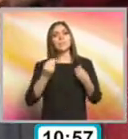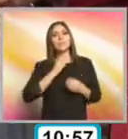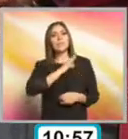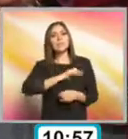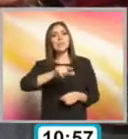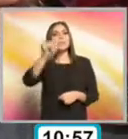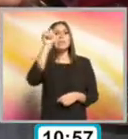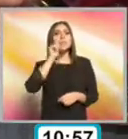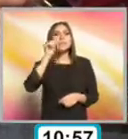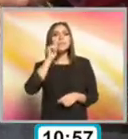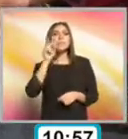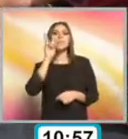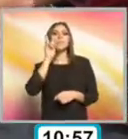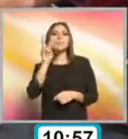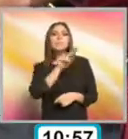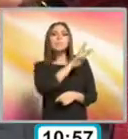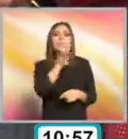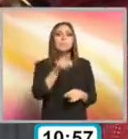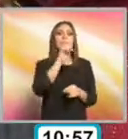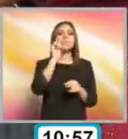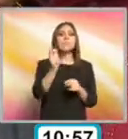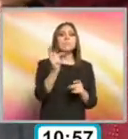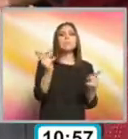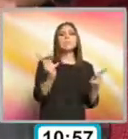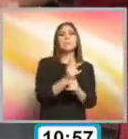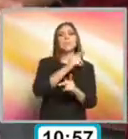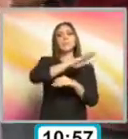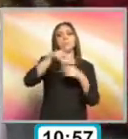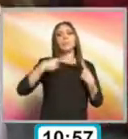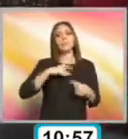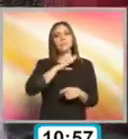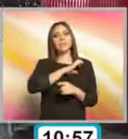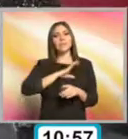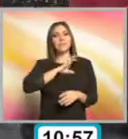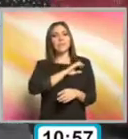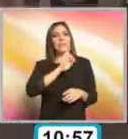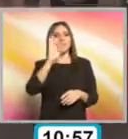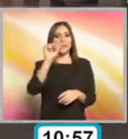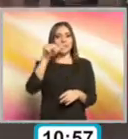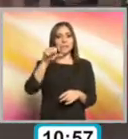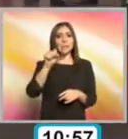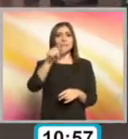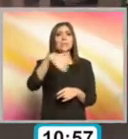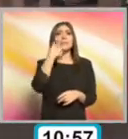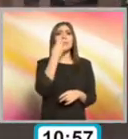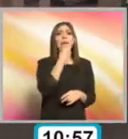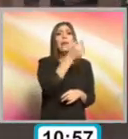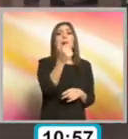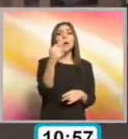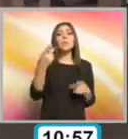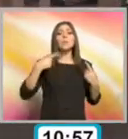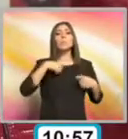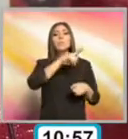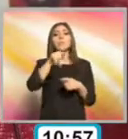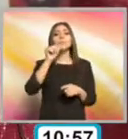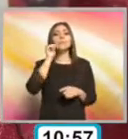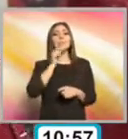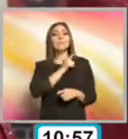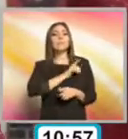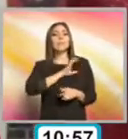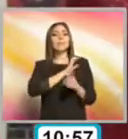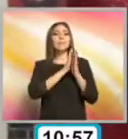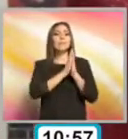pendiente de sus fans, que eso es muy importante. Algo que le quieran decir a todos los que nos están viendo, a las fans principalmente. Pues que estos 9